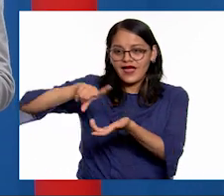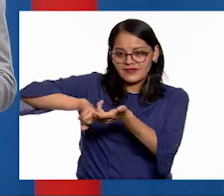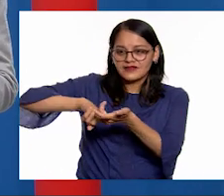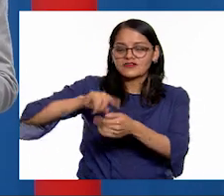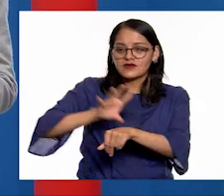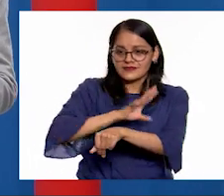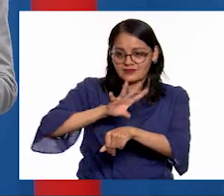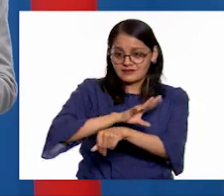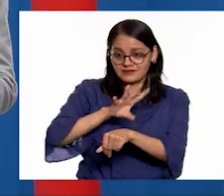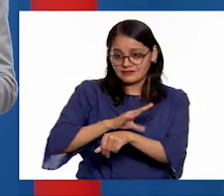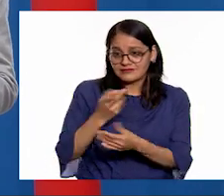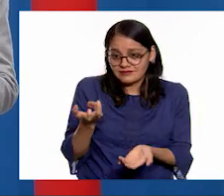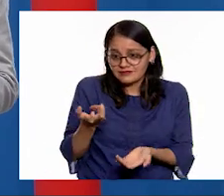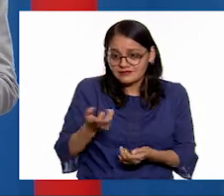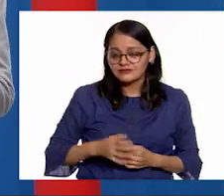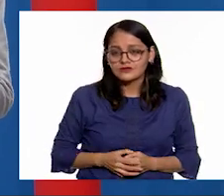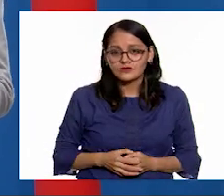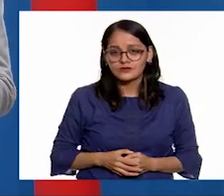energía, ¿verdad?